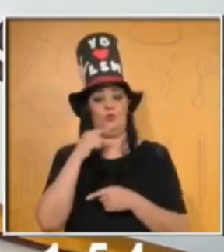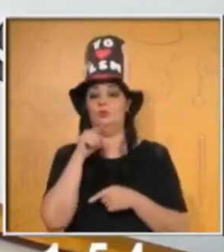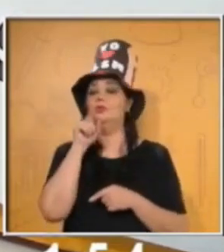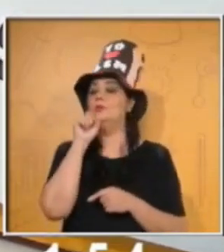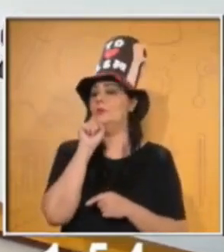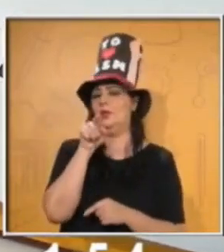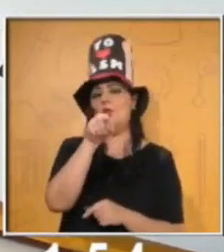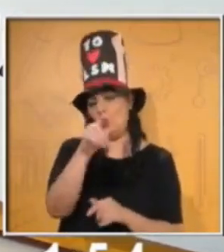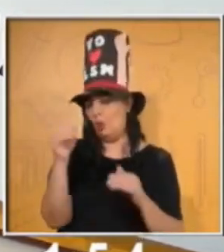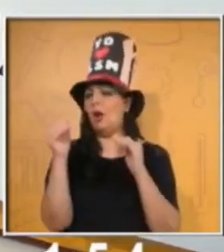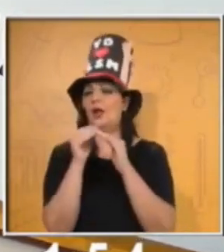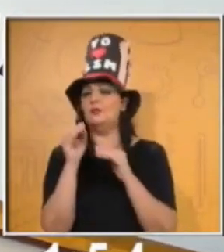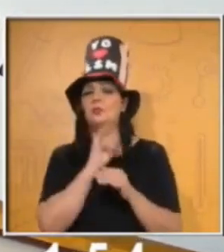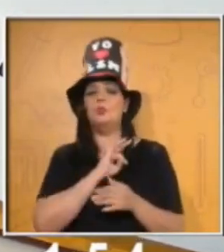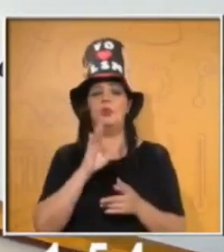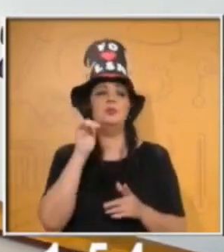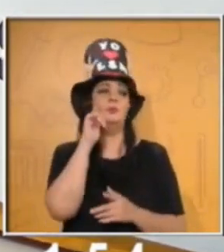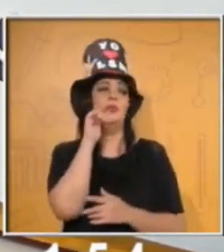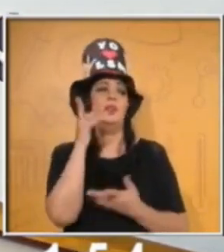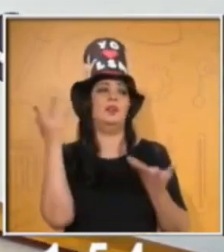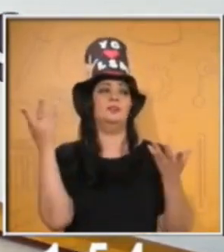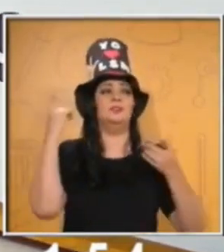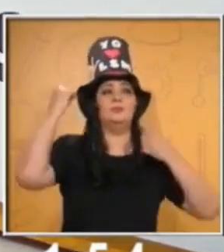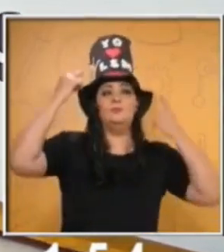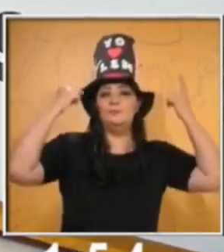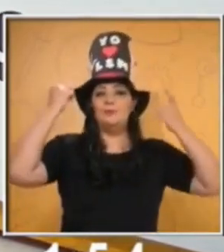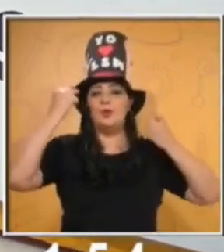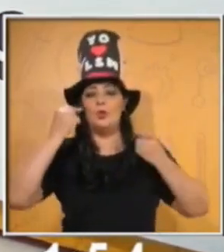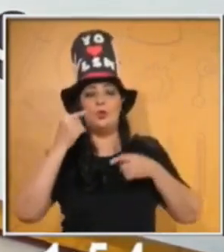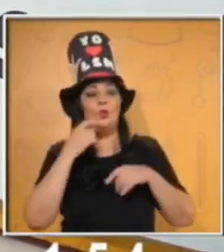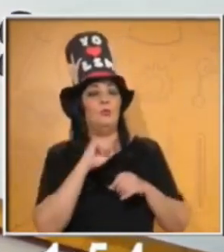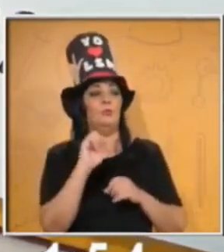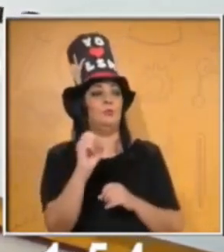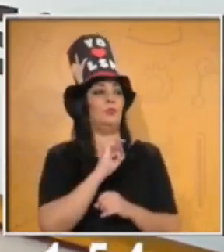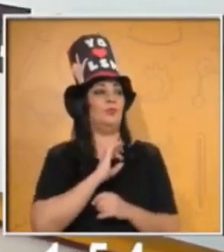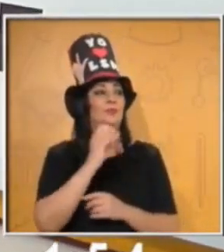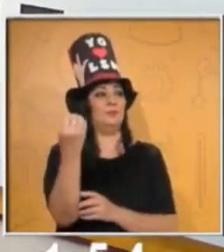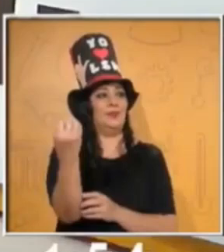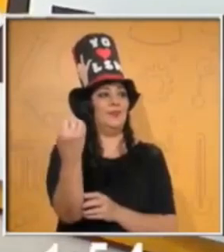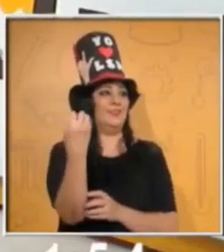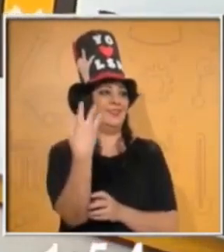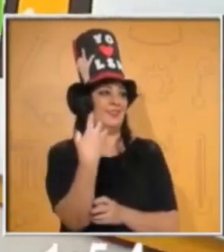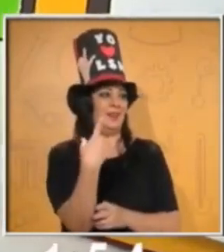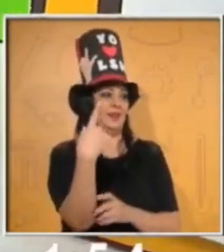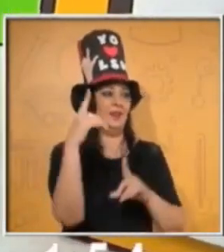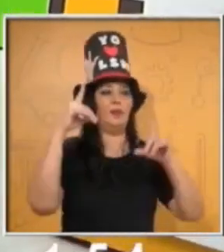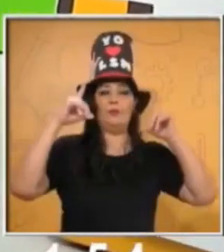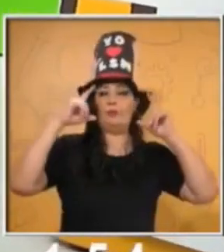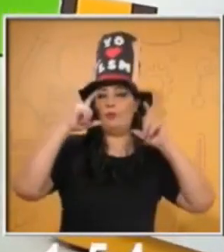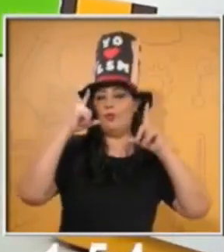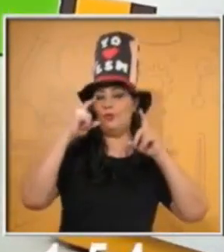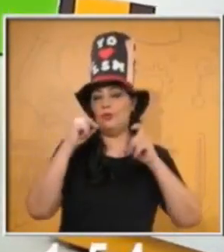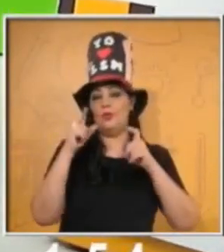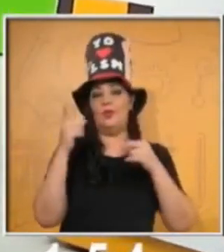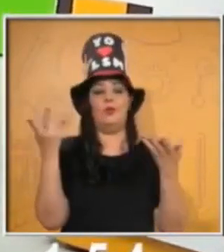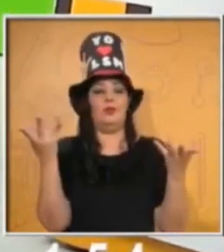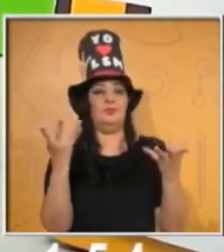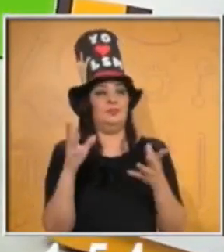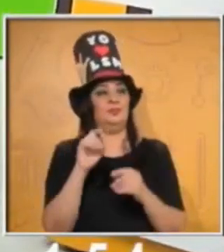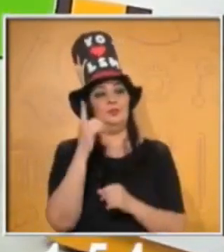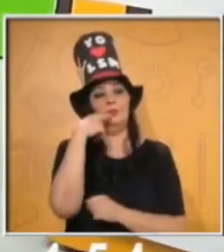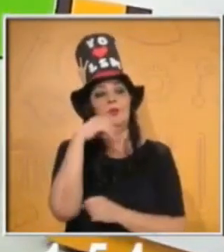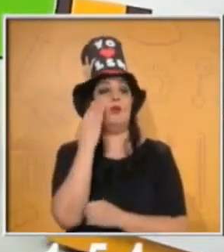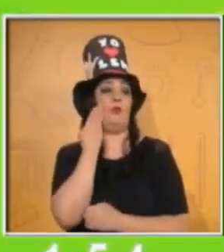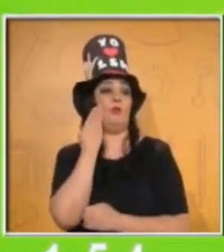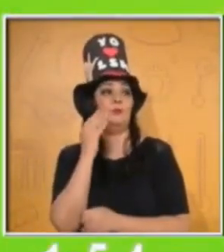hagas algún peinado loco para el día de mañana y lo compartas, si me sigues de este lado, las imágenes en Secretaría de